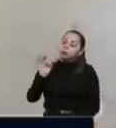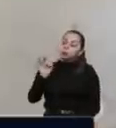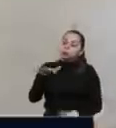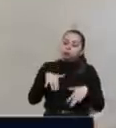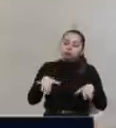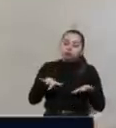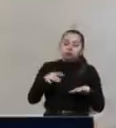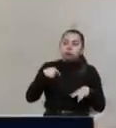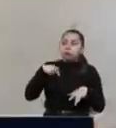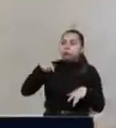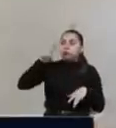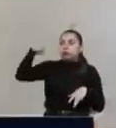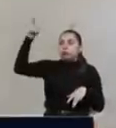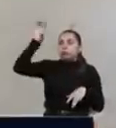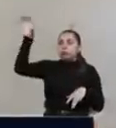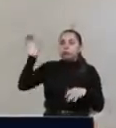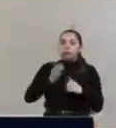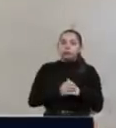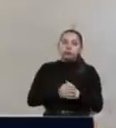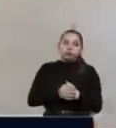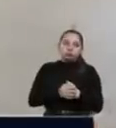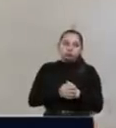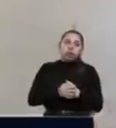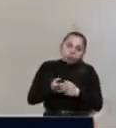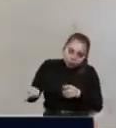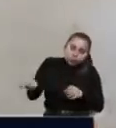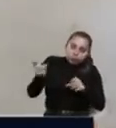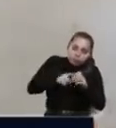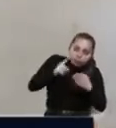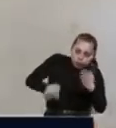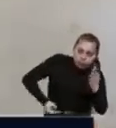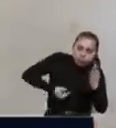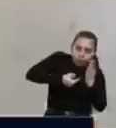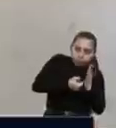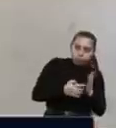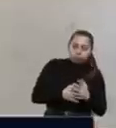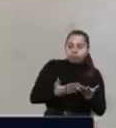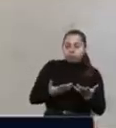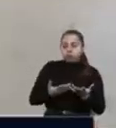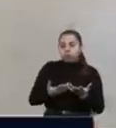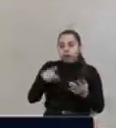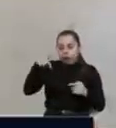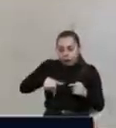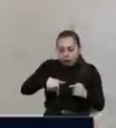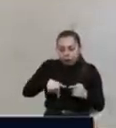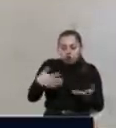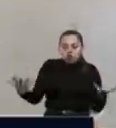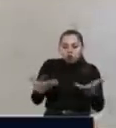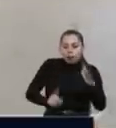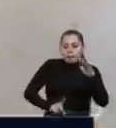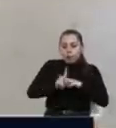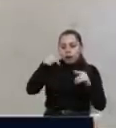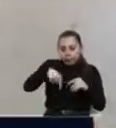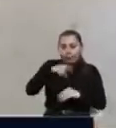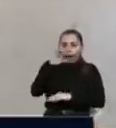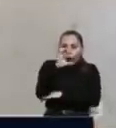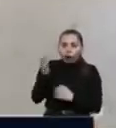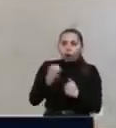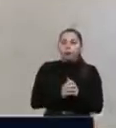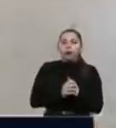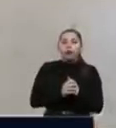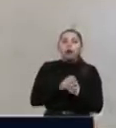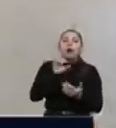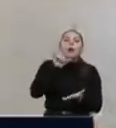puede investigar. Digo, pues entonces incluyanlo en el SPOA, porque es un delito cometido en el país. Por